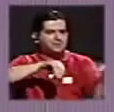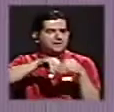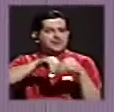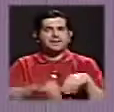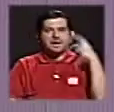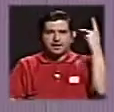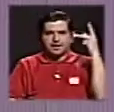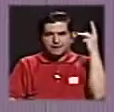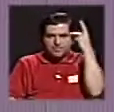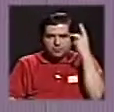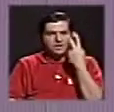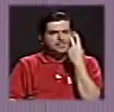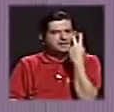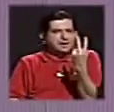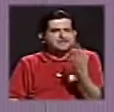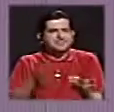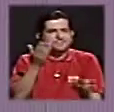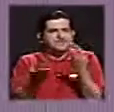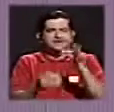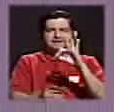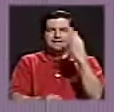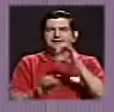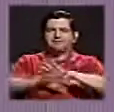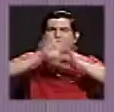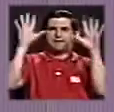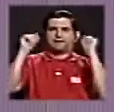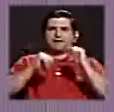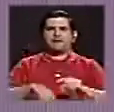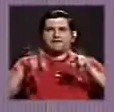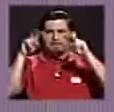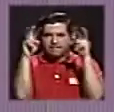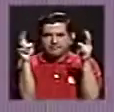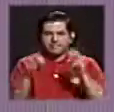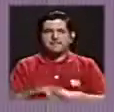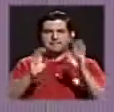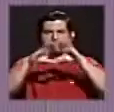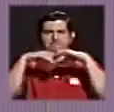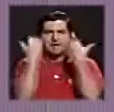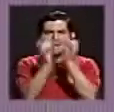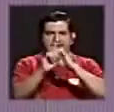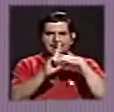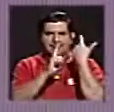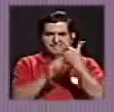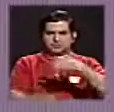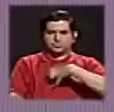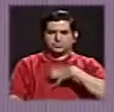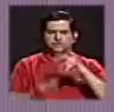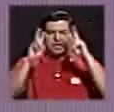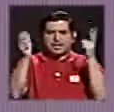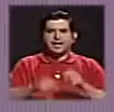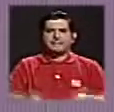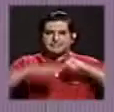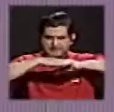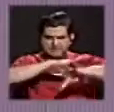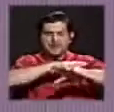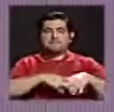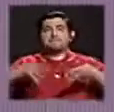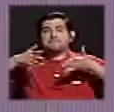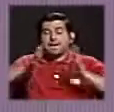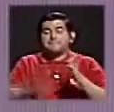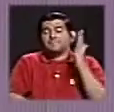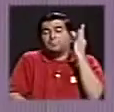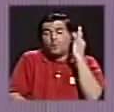nuestra política se ve de manera más clara el tema de la clase social a la que se pertenece con el tema del aborto, porque mientras